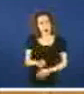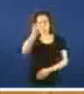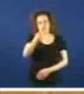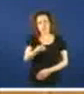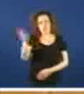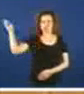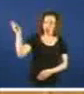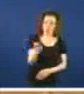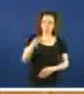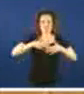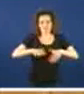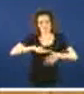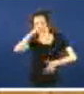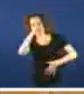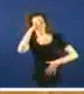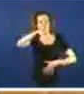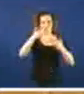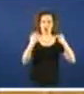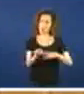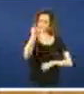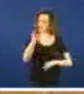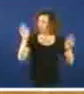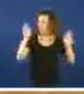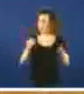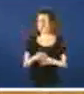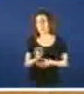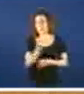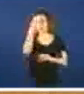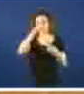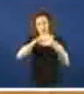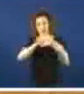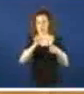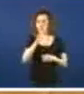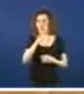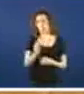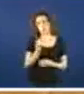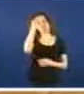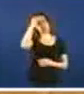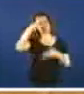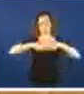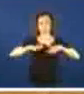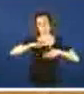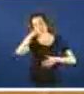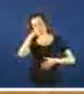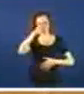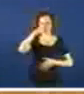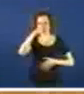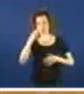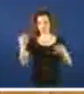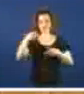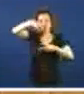vir disfrazado a esta Cámara, non? En primeiro lugar, pensei en disfrazarme de